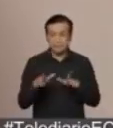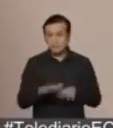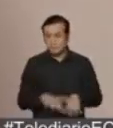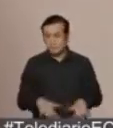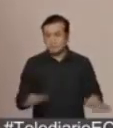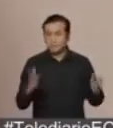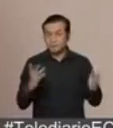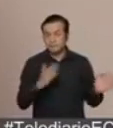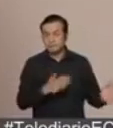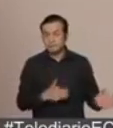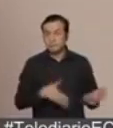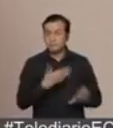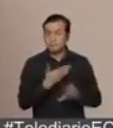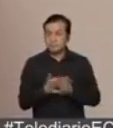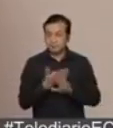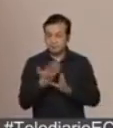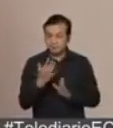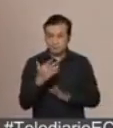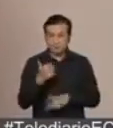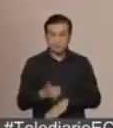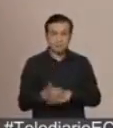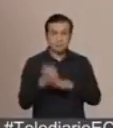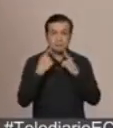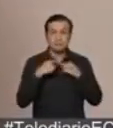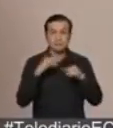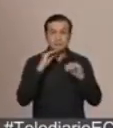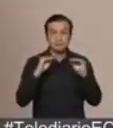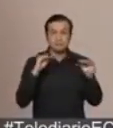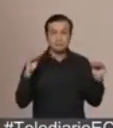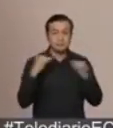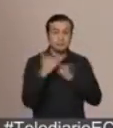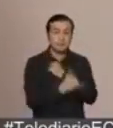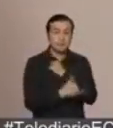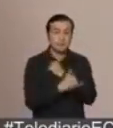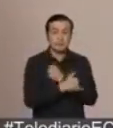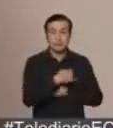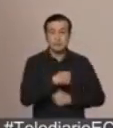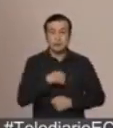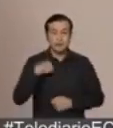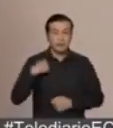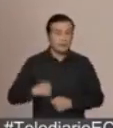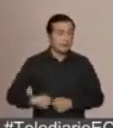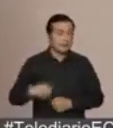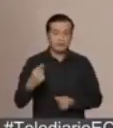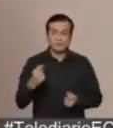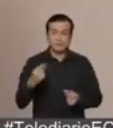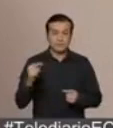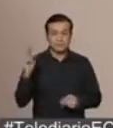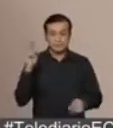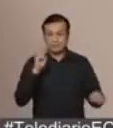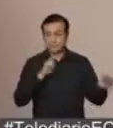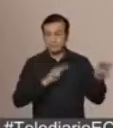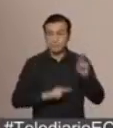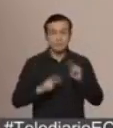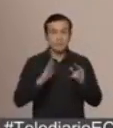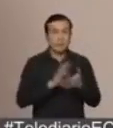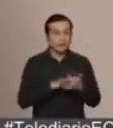se han ofrecido y puesto a disposición de las autoridades chinas para realizarlo lo antes posible, con traductores,